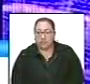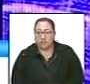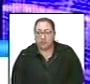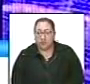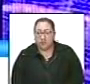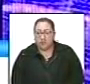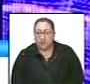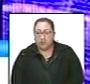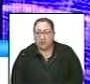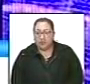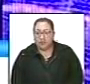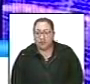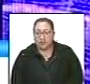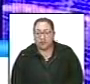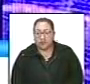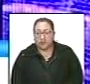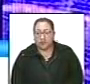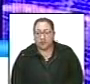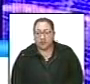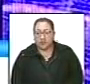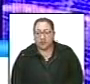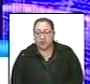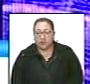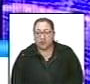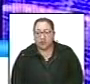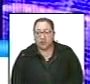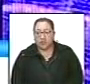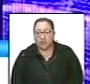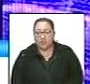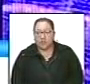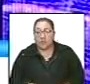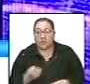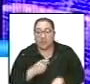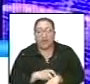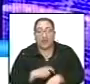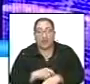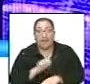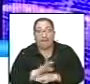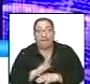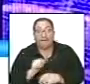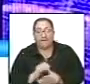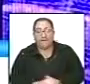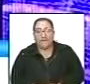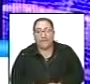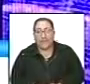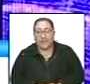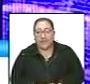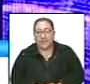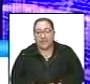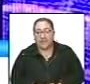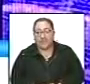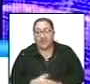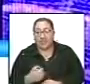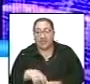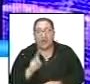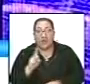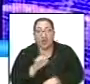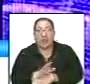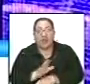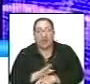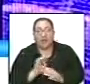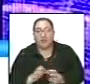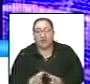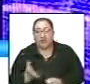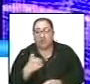a lo último antes mencionado. Bien, ya a esta hora de la tarde, ya va a ser casi la una, ya es la una de la tarde,